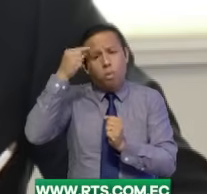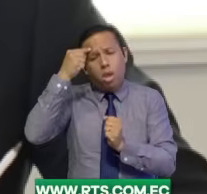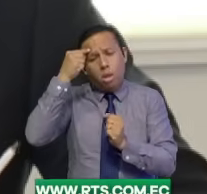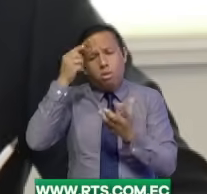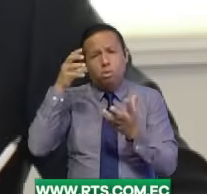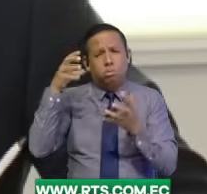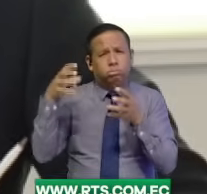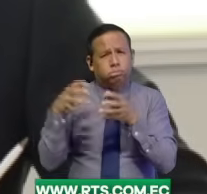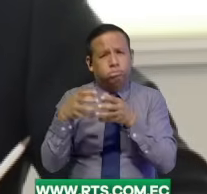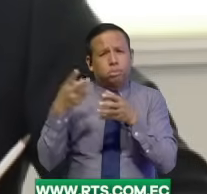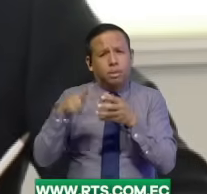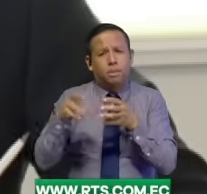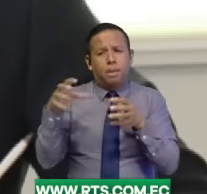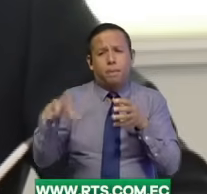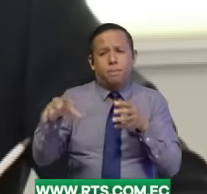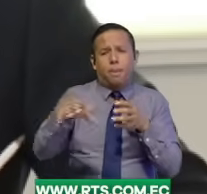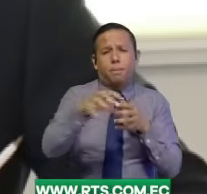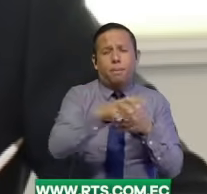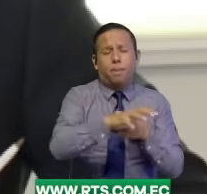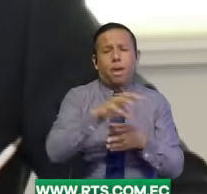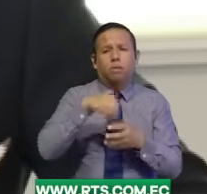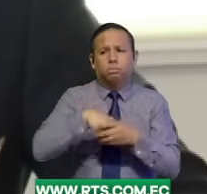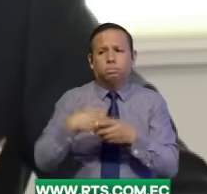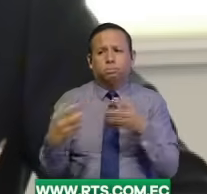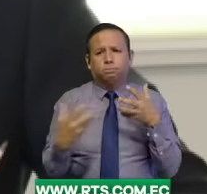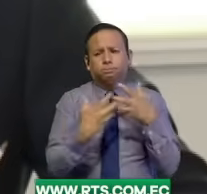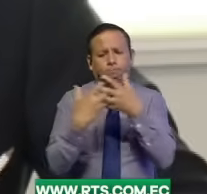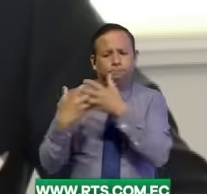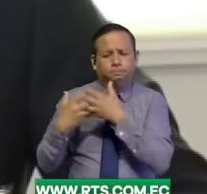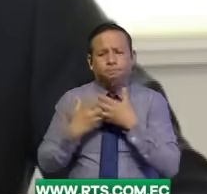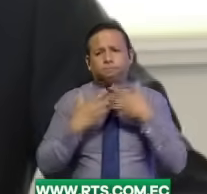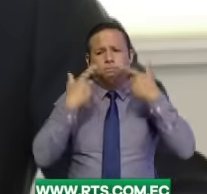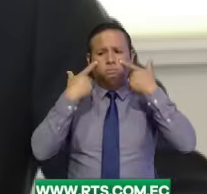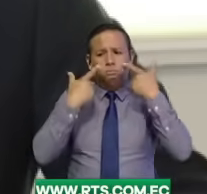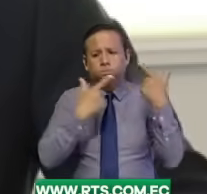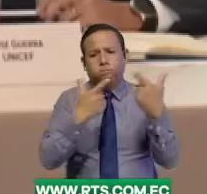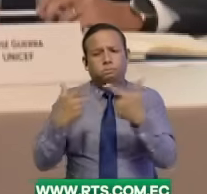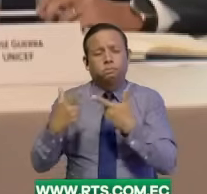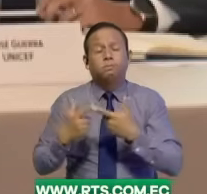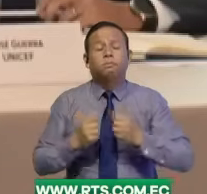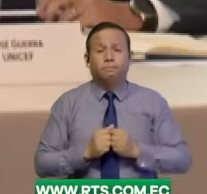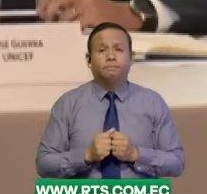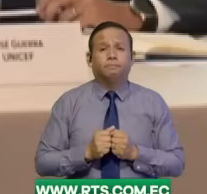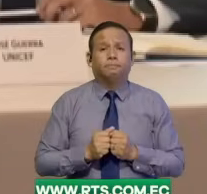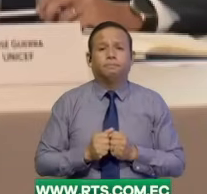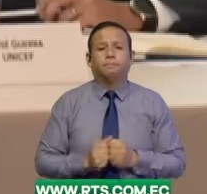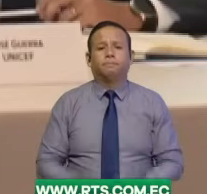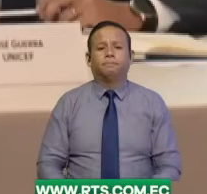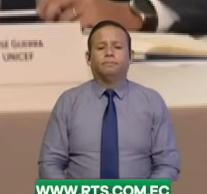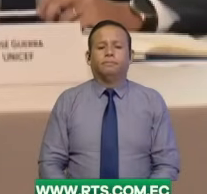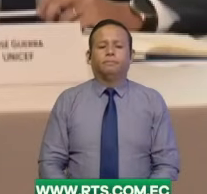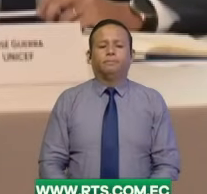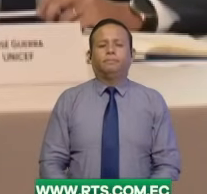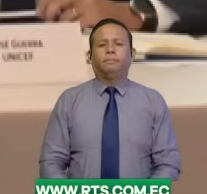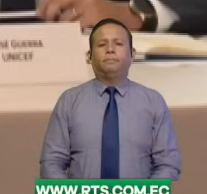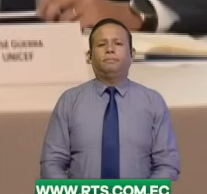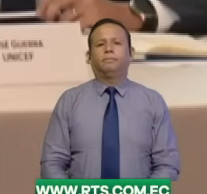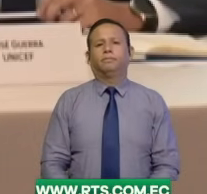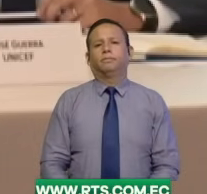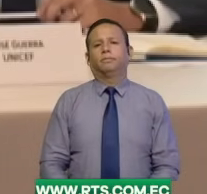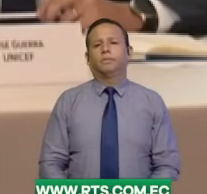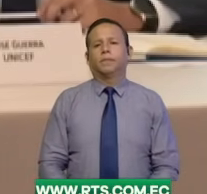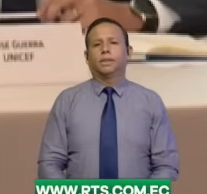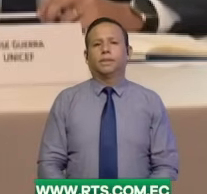central como a nivel local, dentro de las ciudades en las que nosotros intervenimos y trabajamos. En Quito, informó Adriana Rojas.